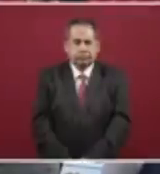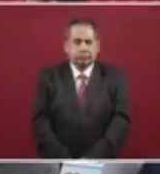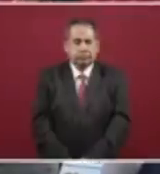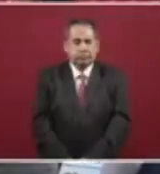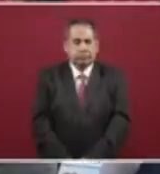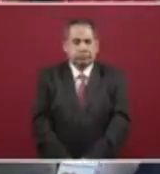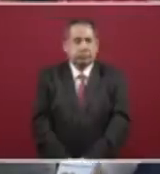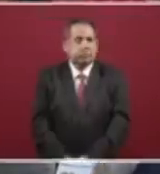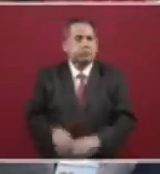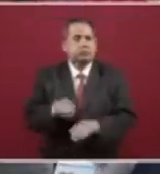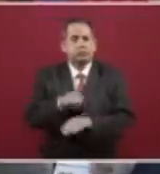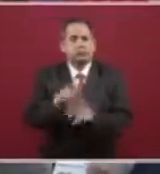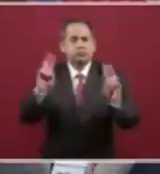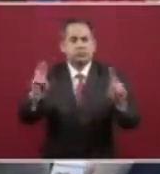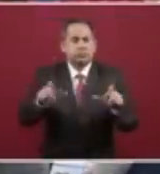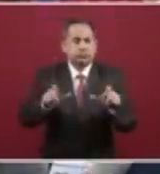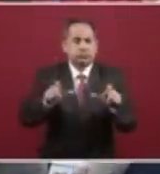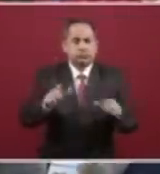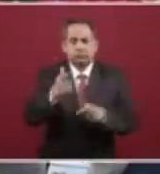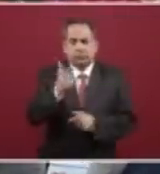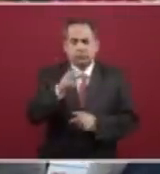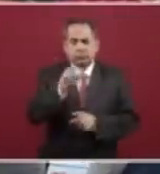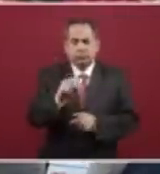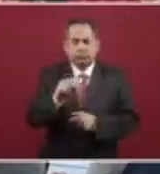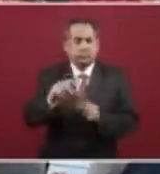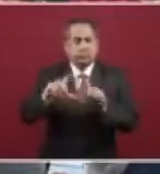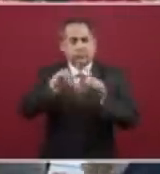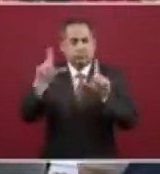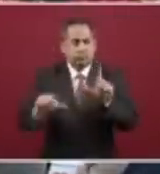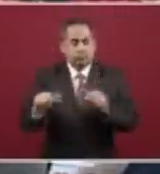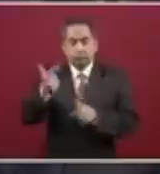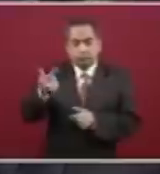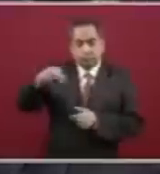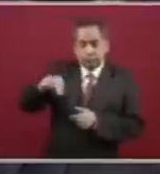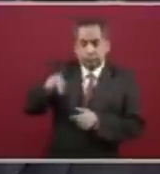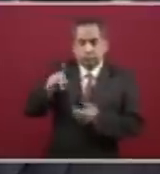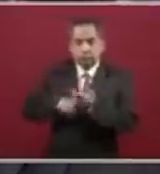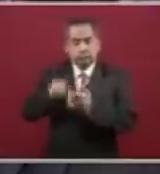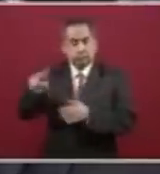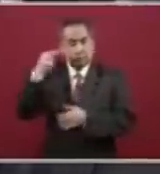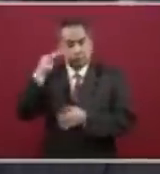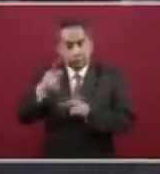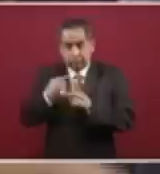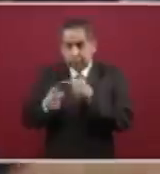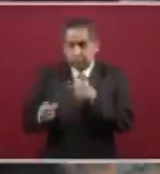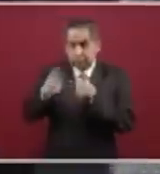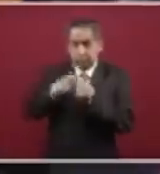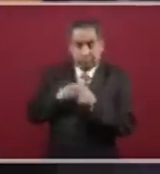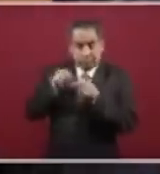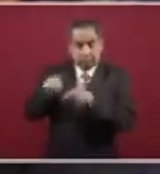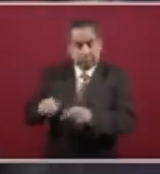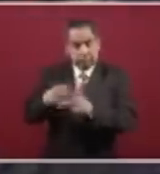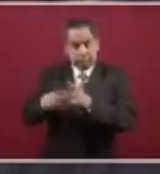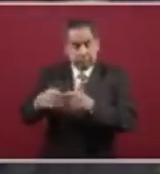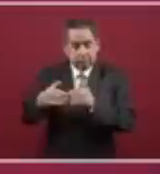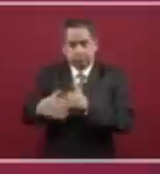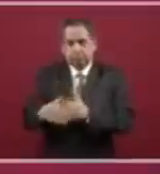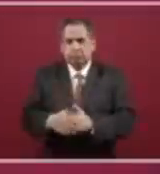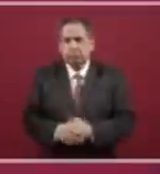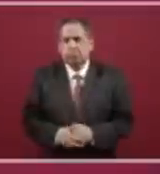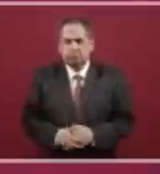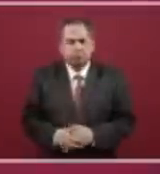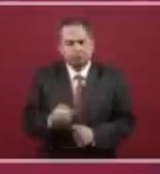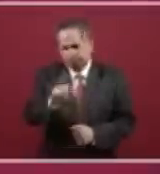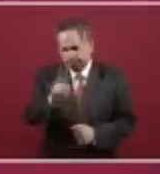la cuerda nacional en el tema de veracruz nos ha estado diciendo que es ahí donde inicia la guardia nacional iniciamos en